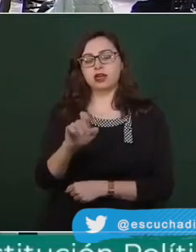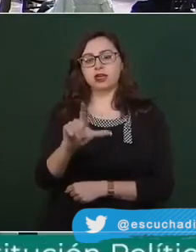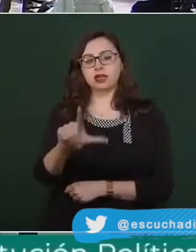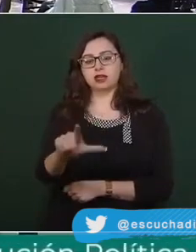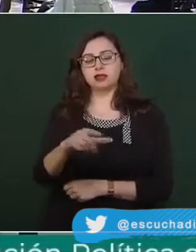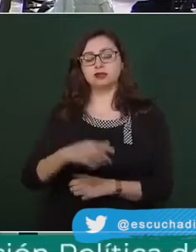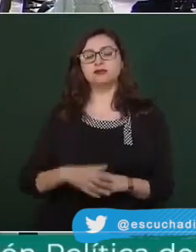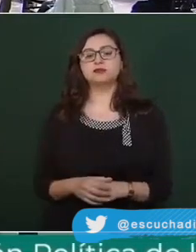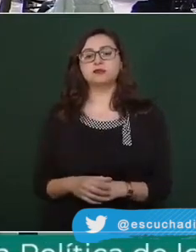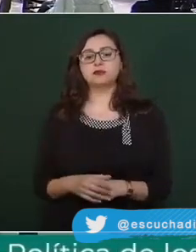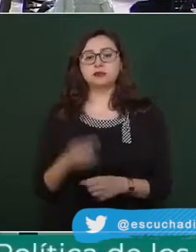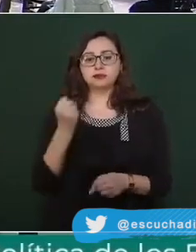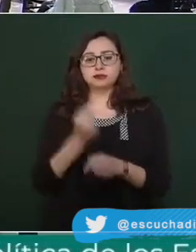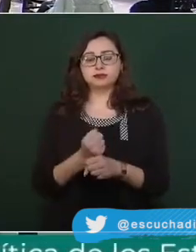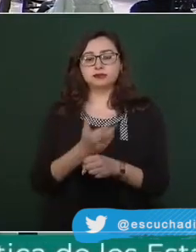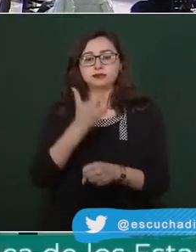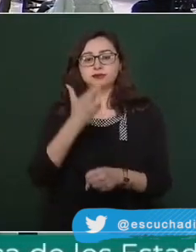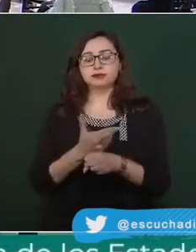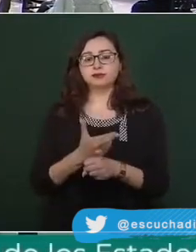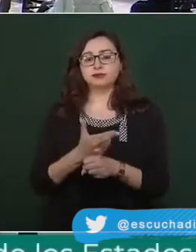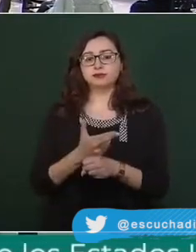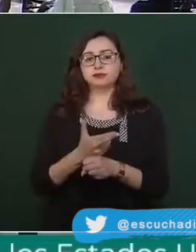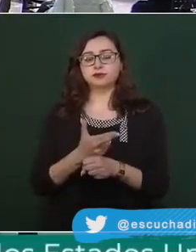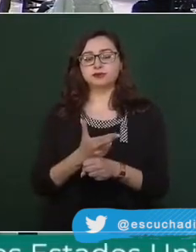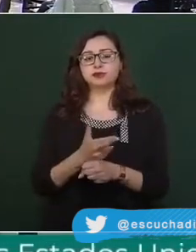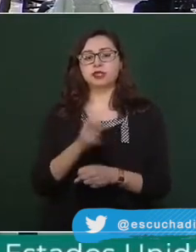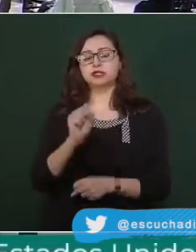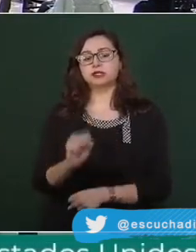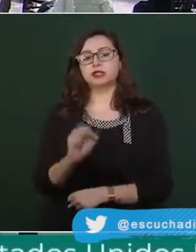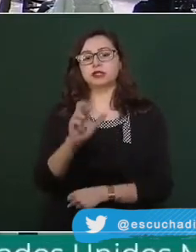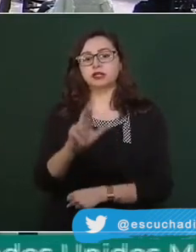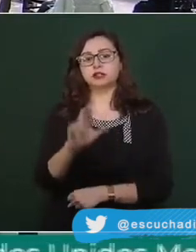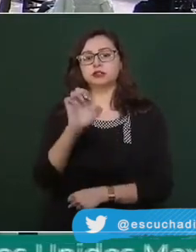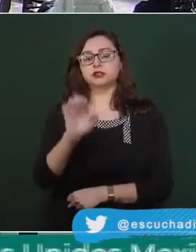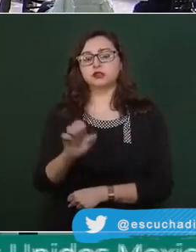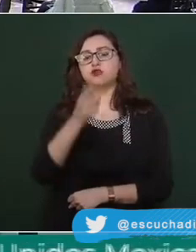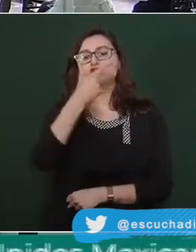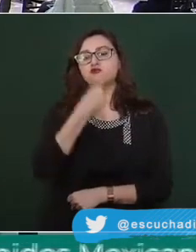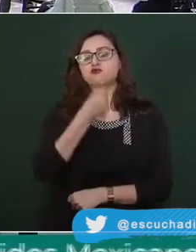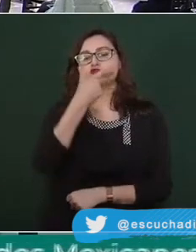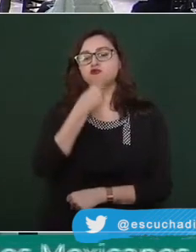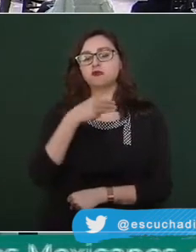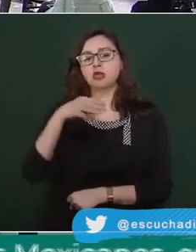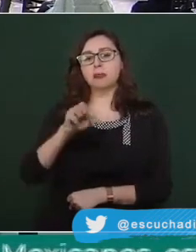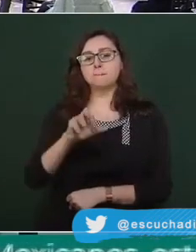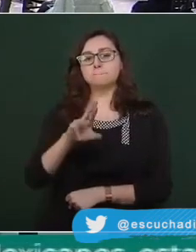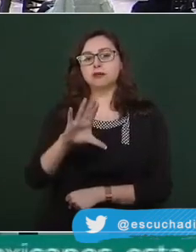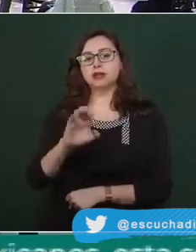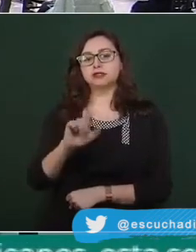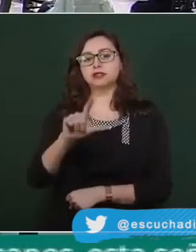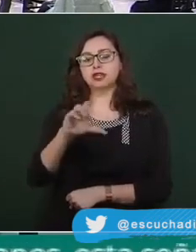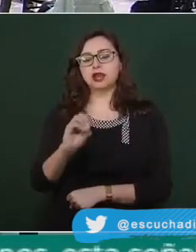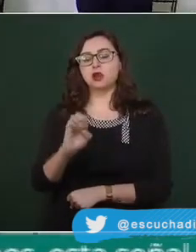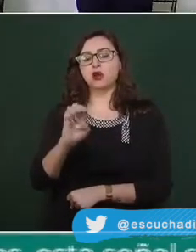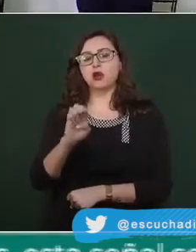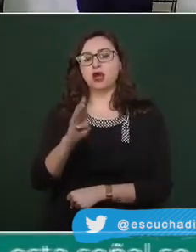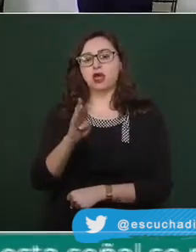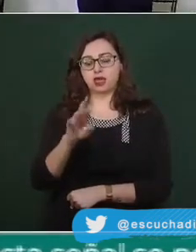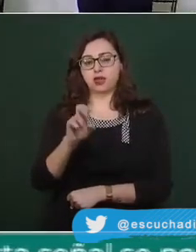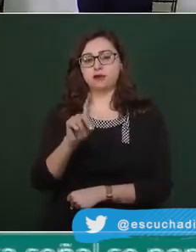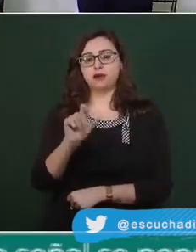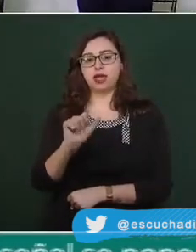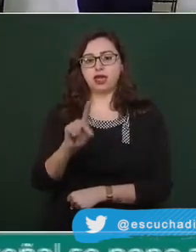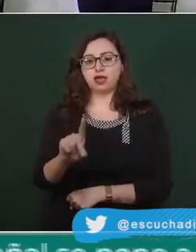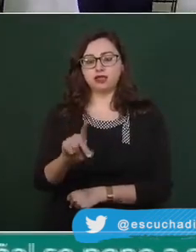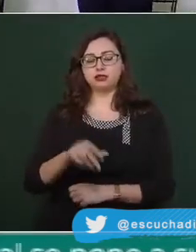intento de una refinería y el monumento a la corrupción con la estela de luz. Y Peña Nieto inició con un proyecto faraónico de un aeropuerto